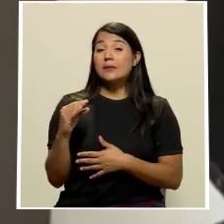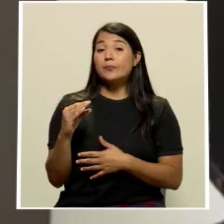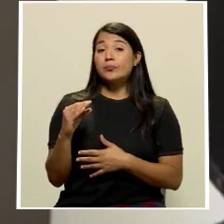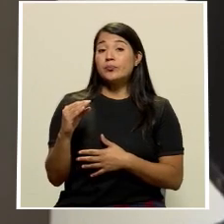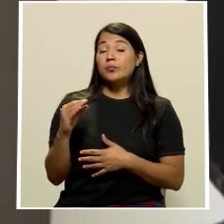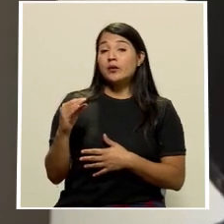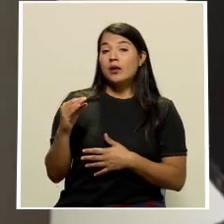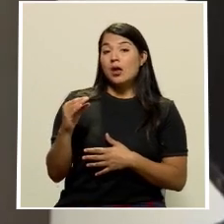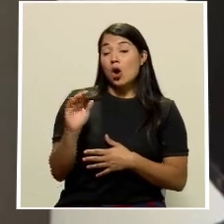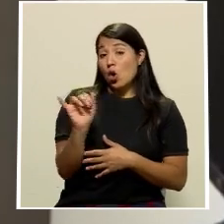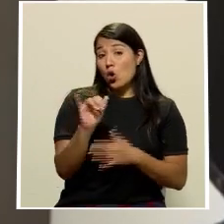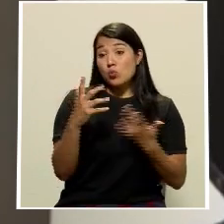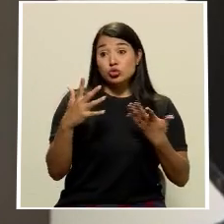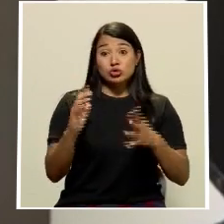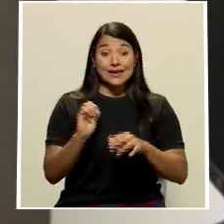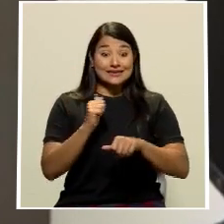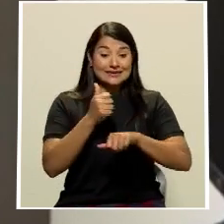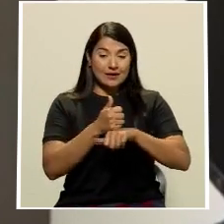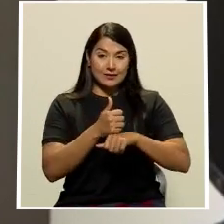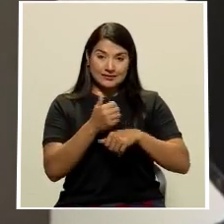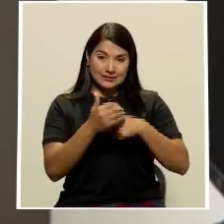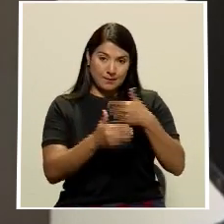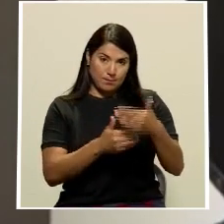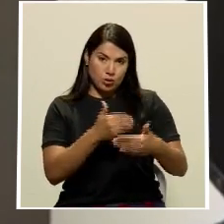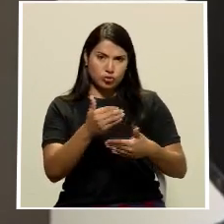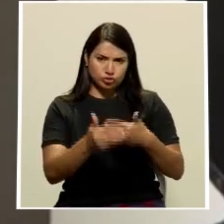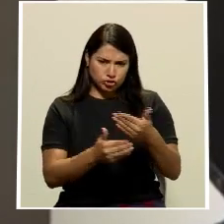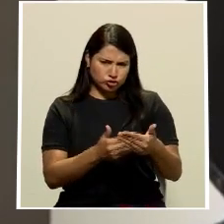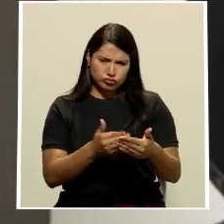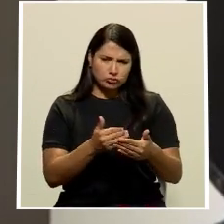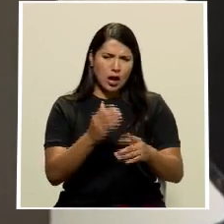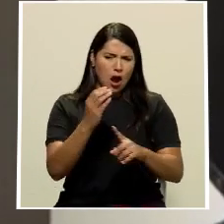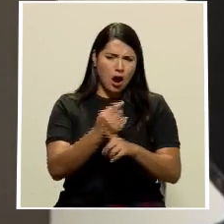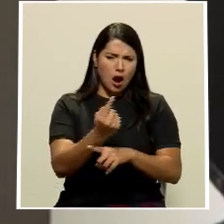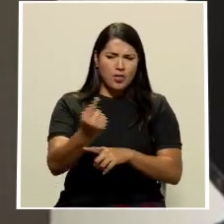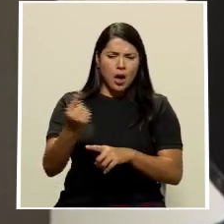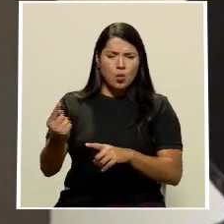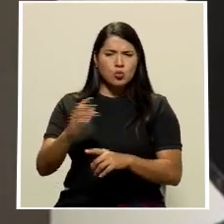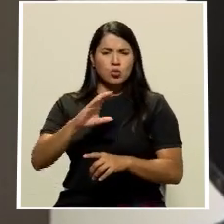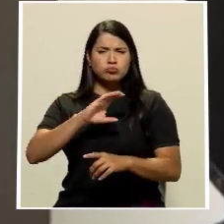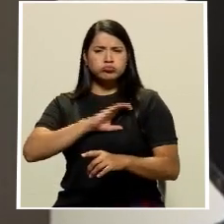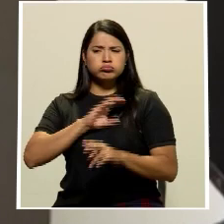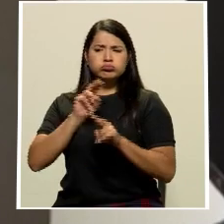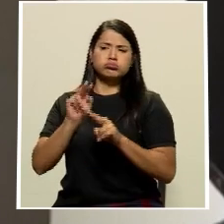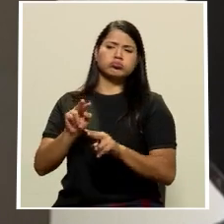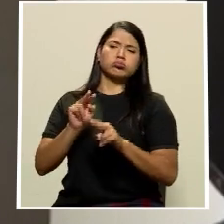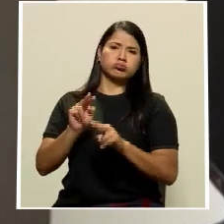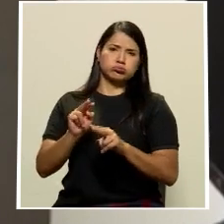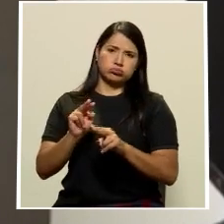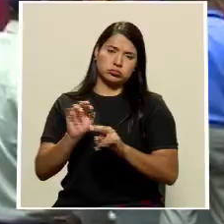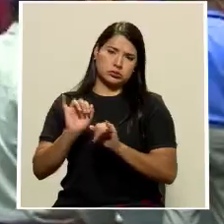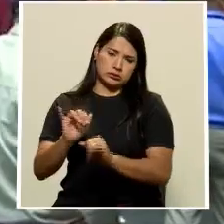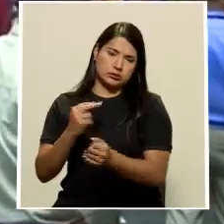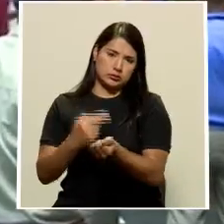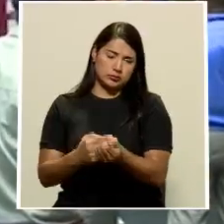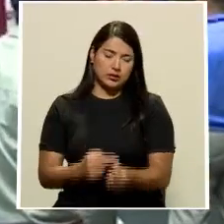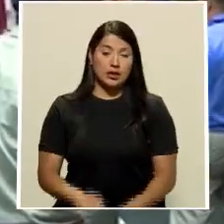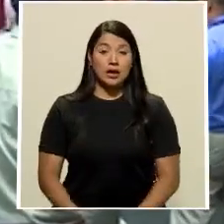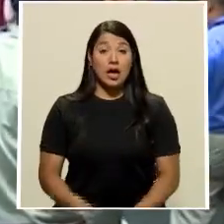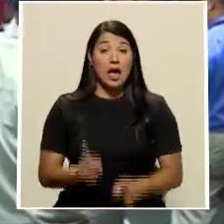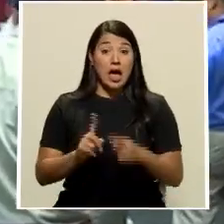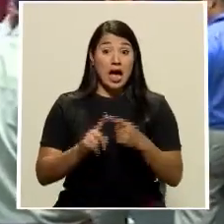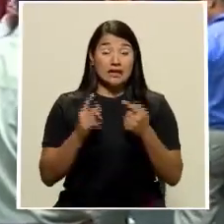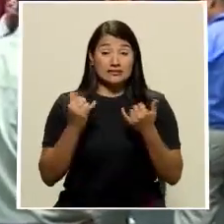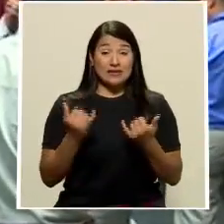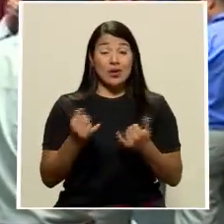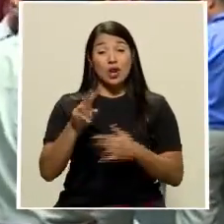están claramente, como lo establecen nuestros protocolos, también custodiadas por compañeros y compañeros de la Policía Penitenciaria. A la fecha